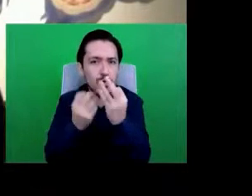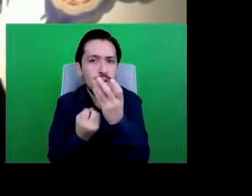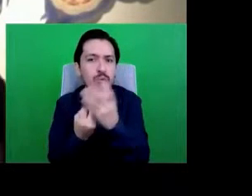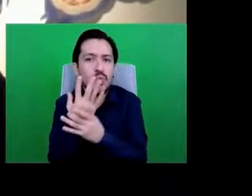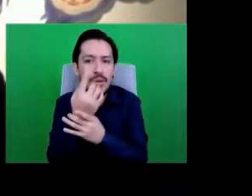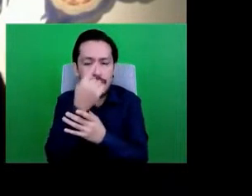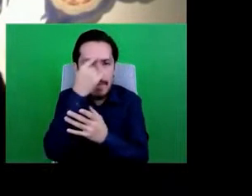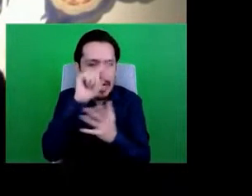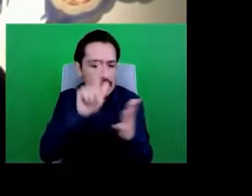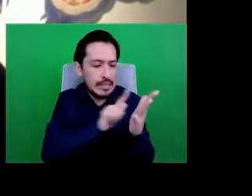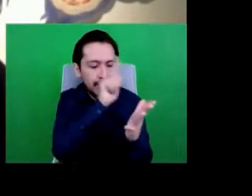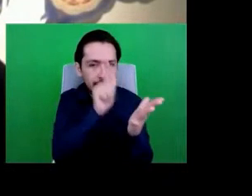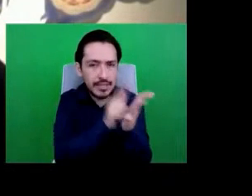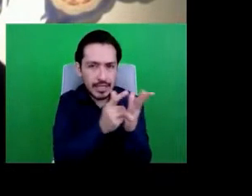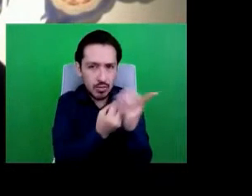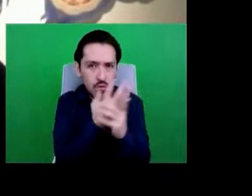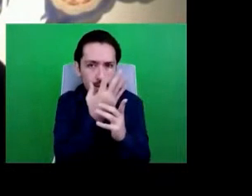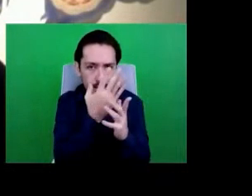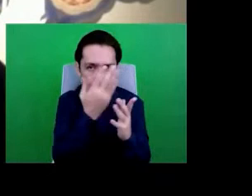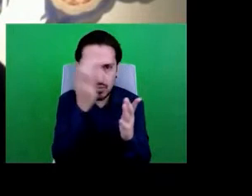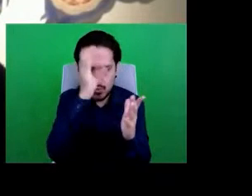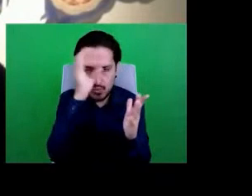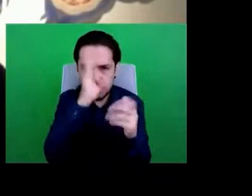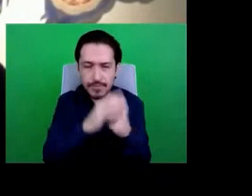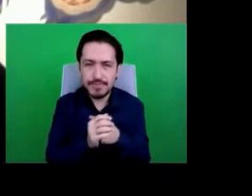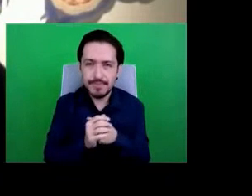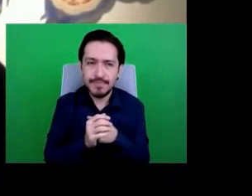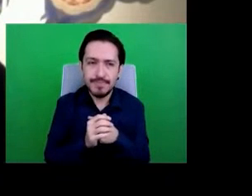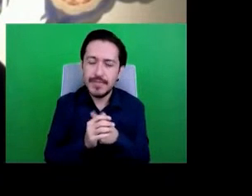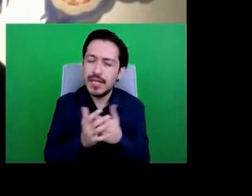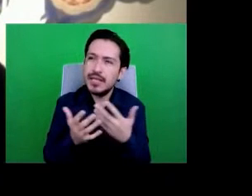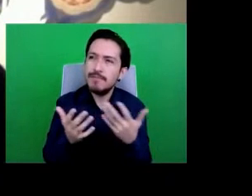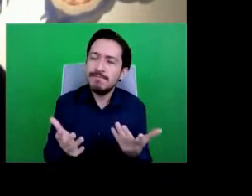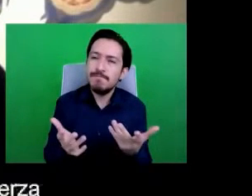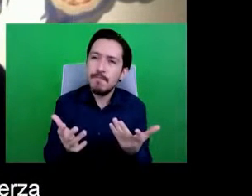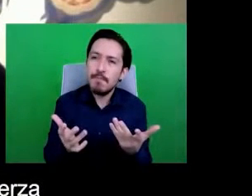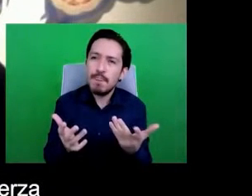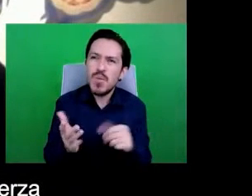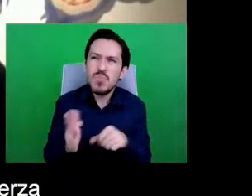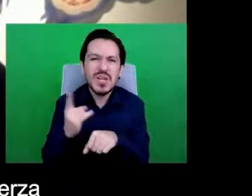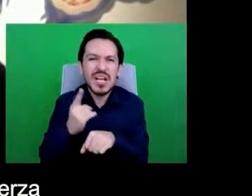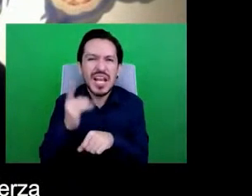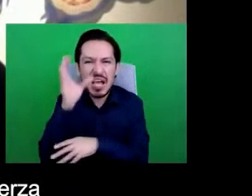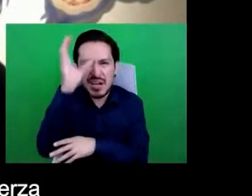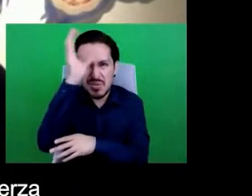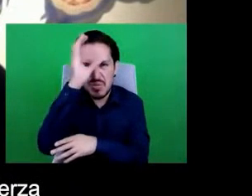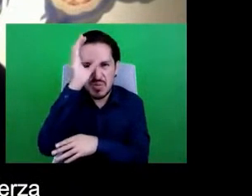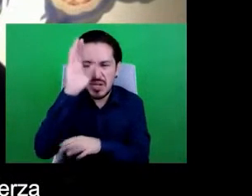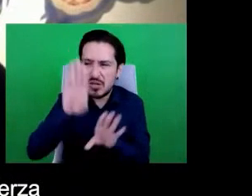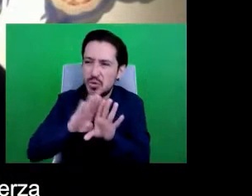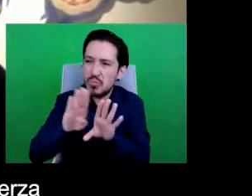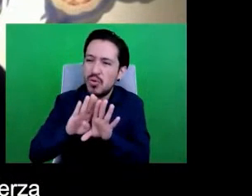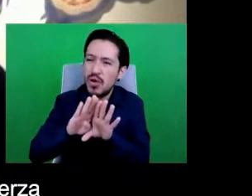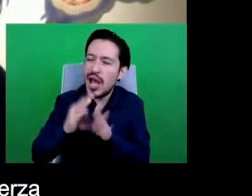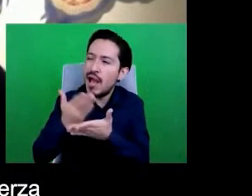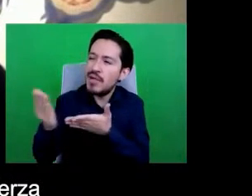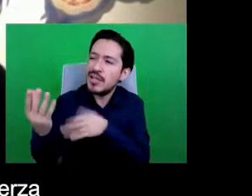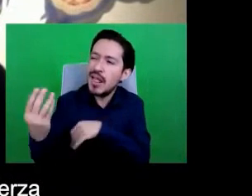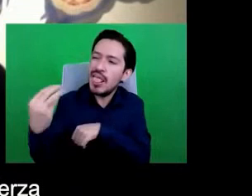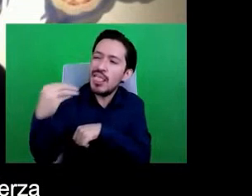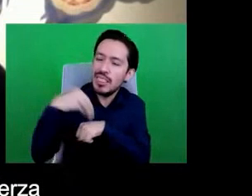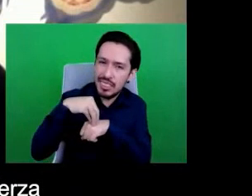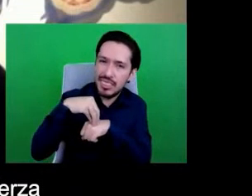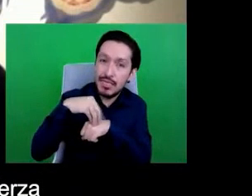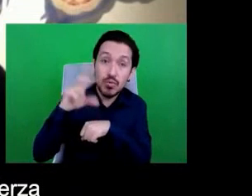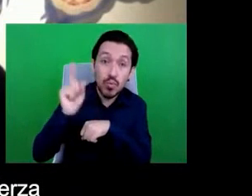generar políticas. No porque la cultura sea algo adicional a nuestras vidas, sino porque es la fuerza fundamental